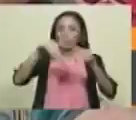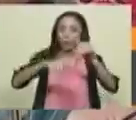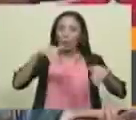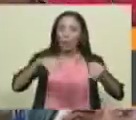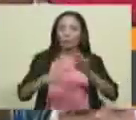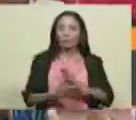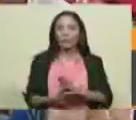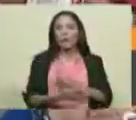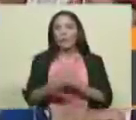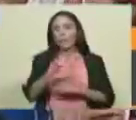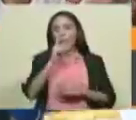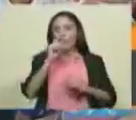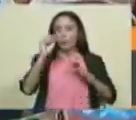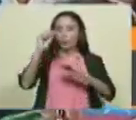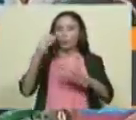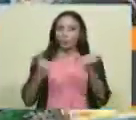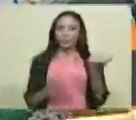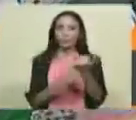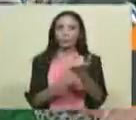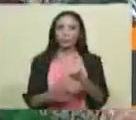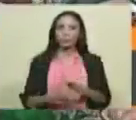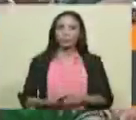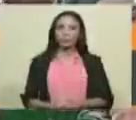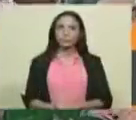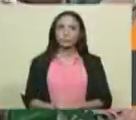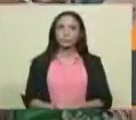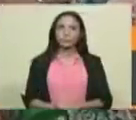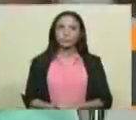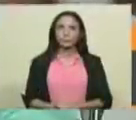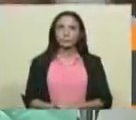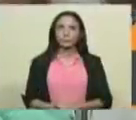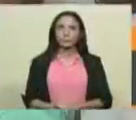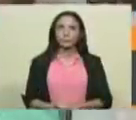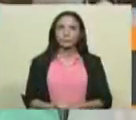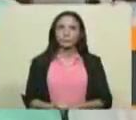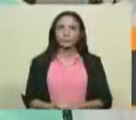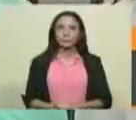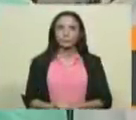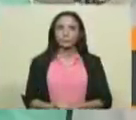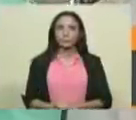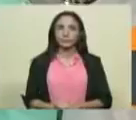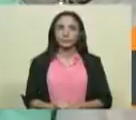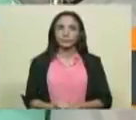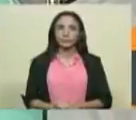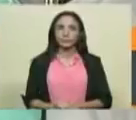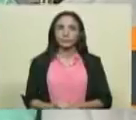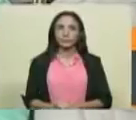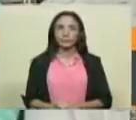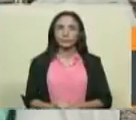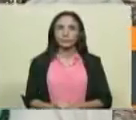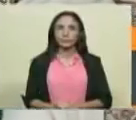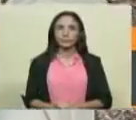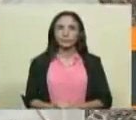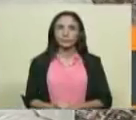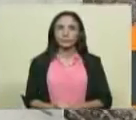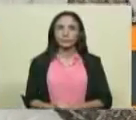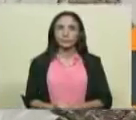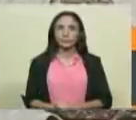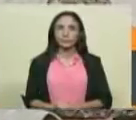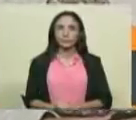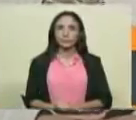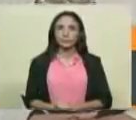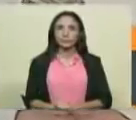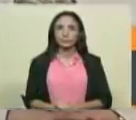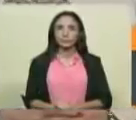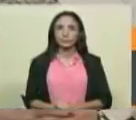¡Vamos, niños! Bueno, fíjense, fíjense